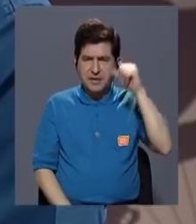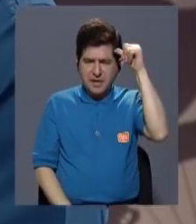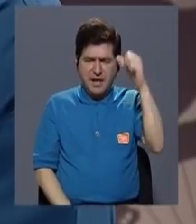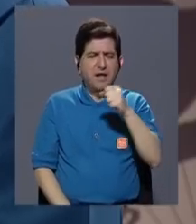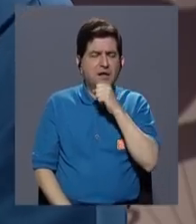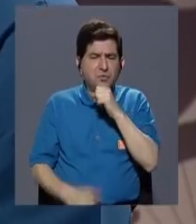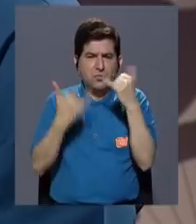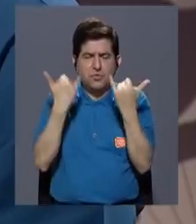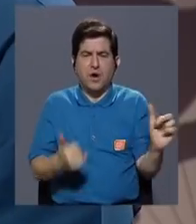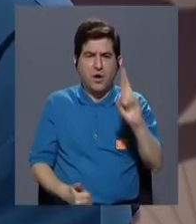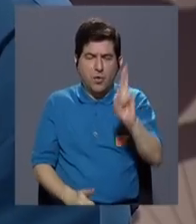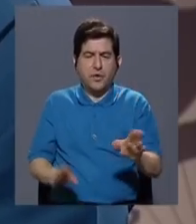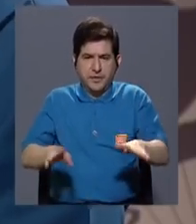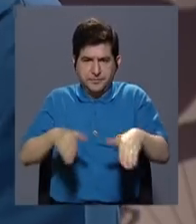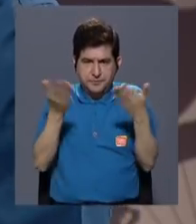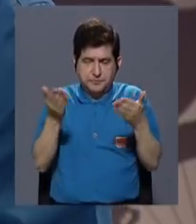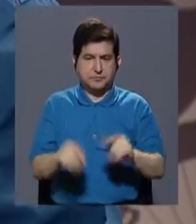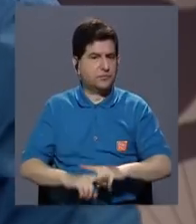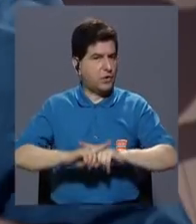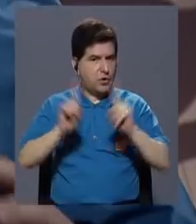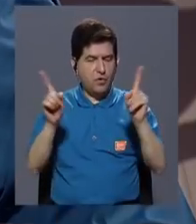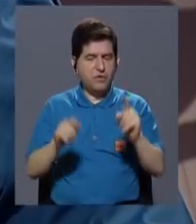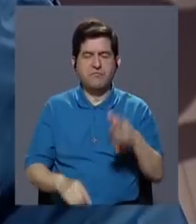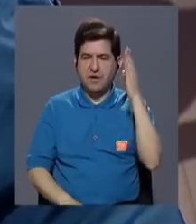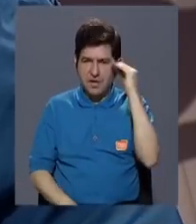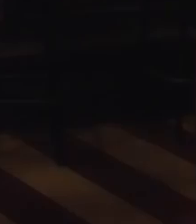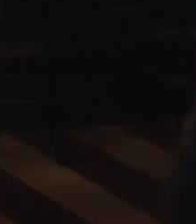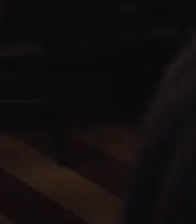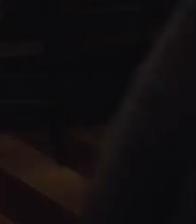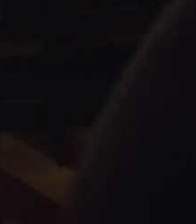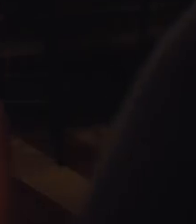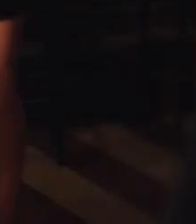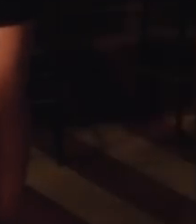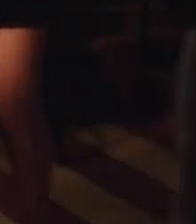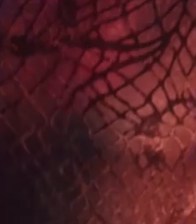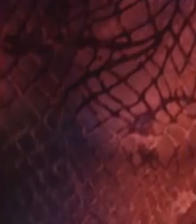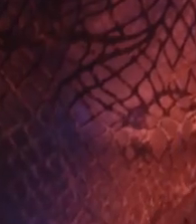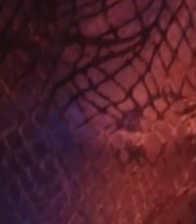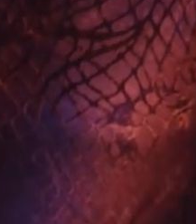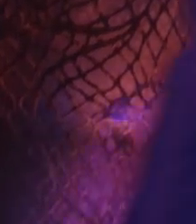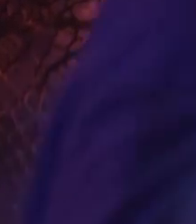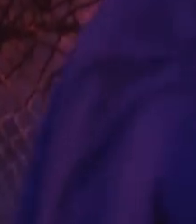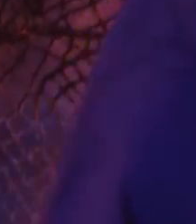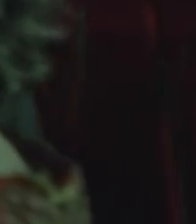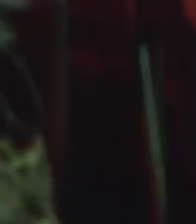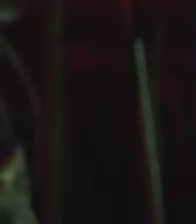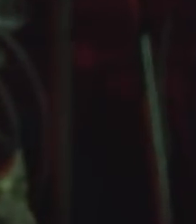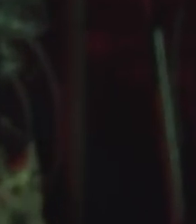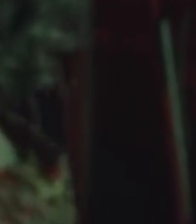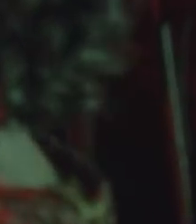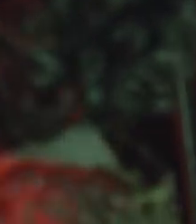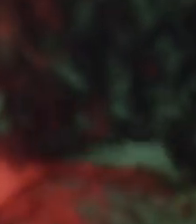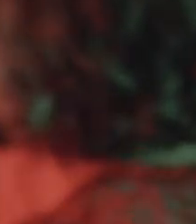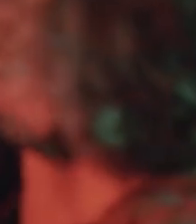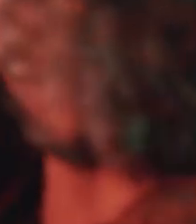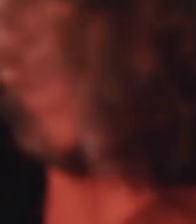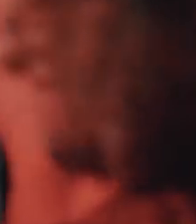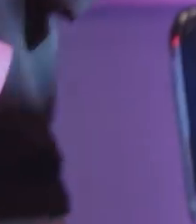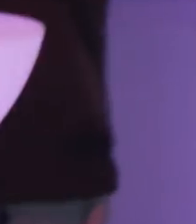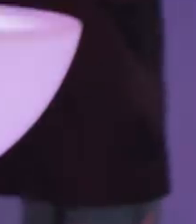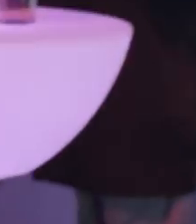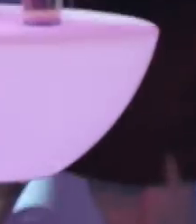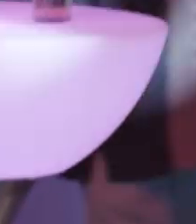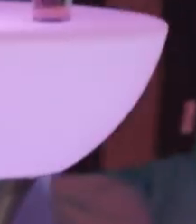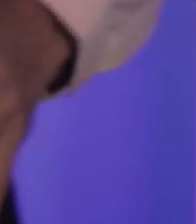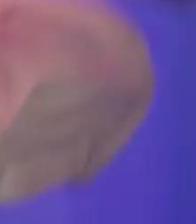mayor actualmente en costa rica que no es tan diferente como se vive en el resto de latinoamérica pero aquí tiene unas particularidades y de repente nos encontrábamos con